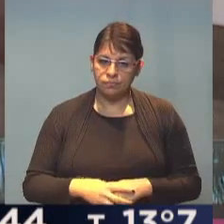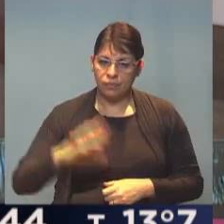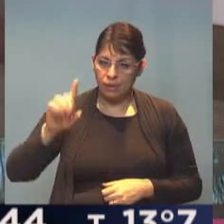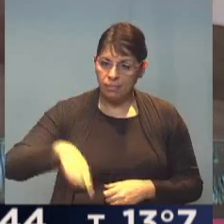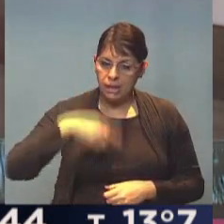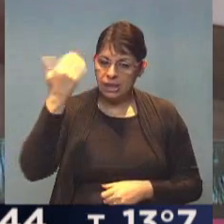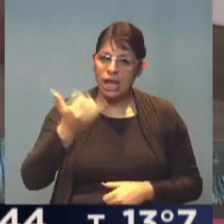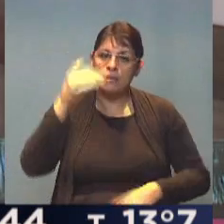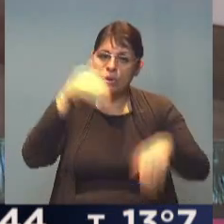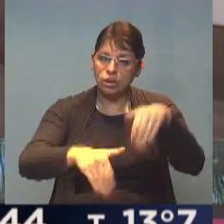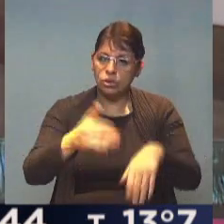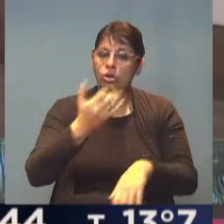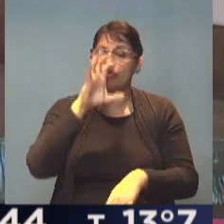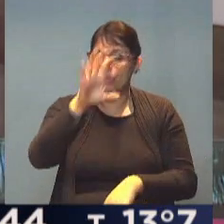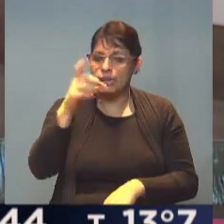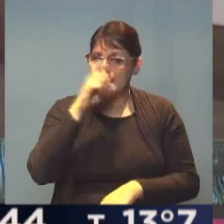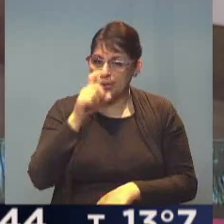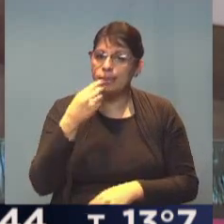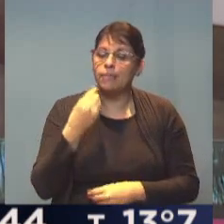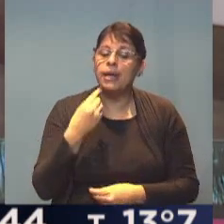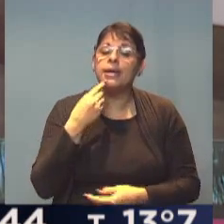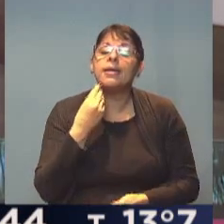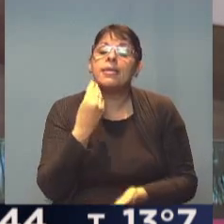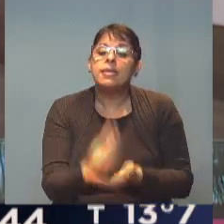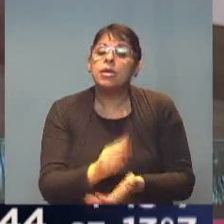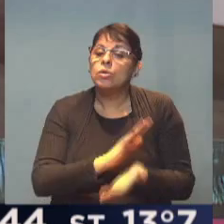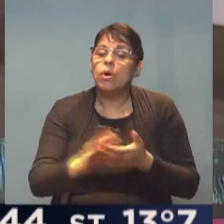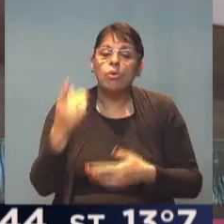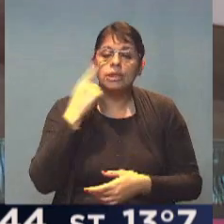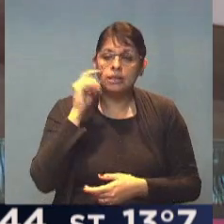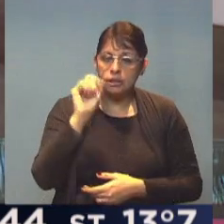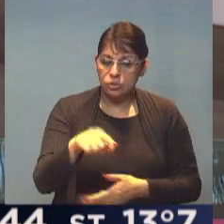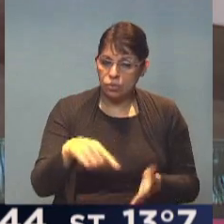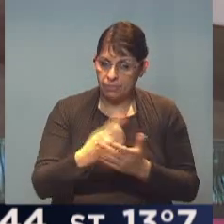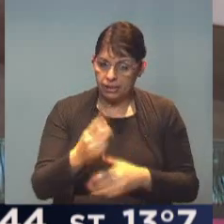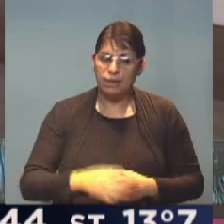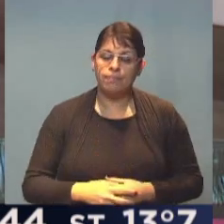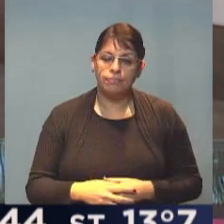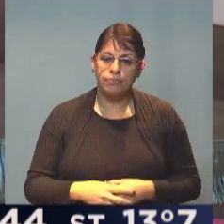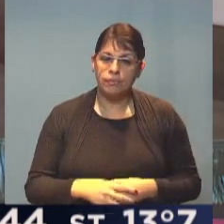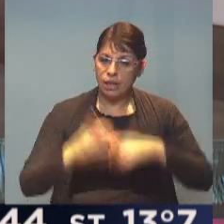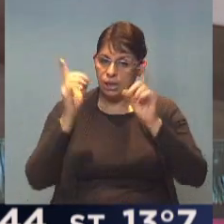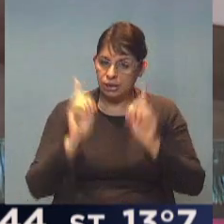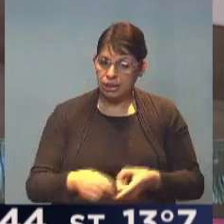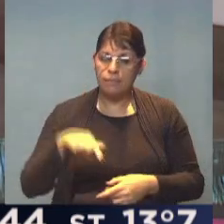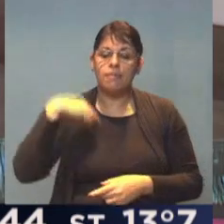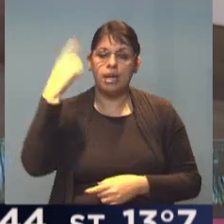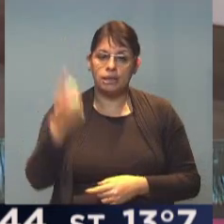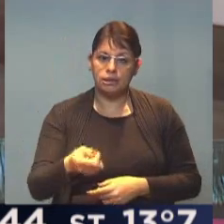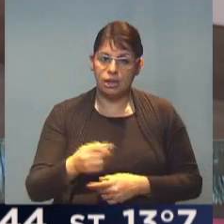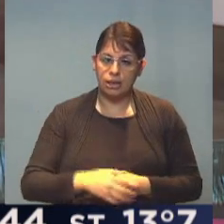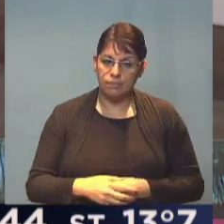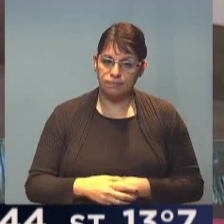Mañana habrá elecciones en Corrientes para definir al nuevo intendente de la capital provincial. Y por otra parte, también mañana